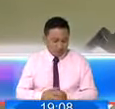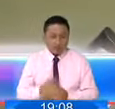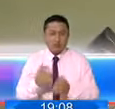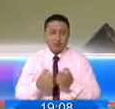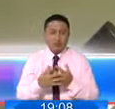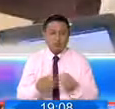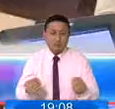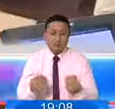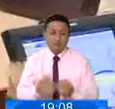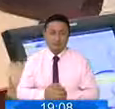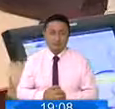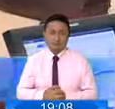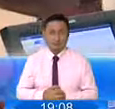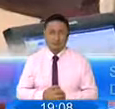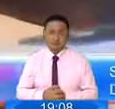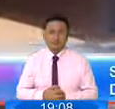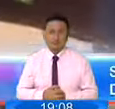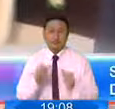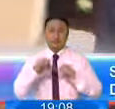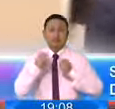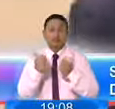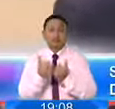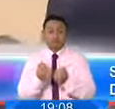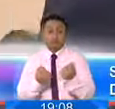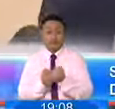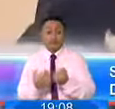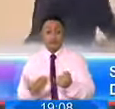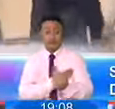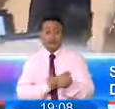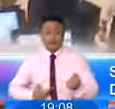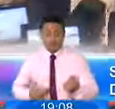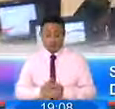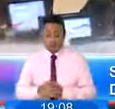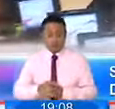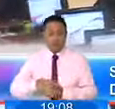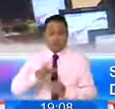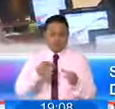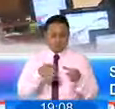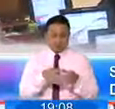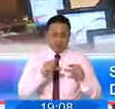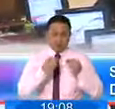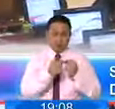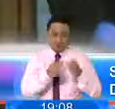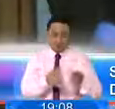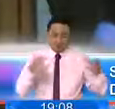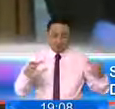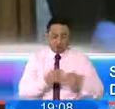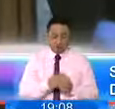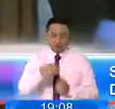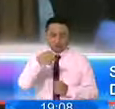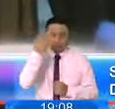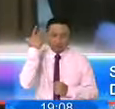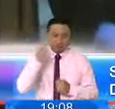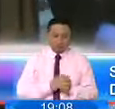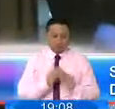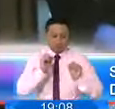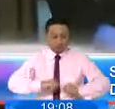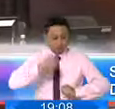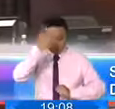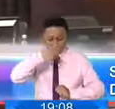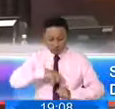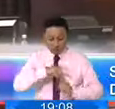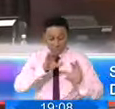la paz del país. Los legisladores que apoyan al presidente dicen ser la mayoría dentro del país y que en los próximos días tomarán una